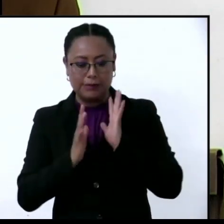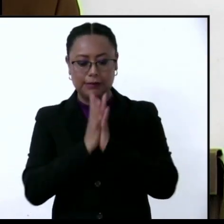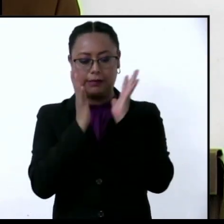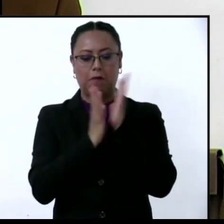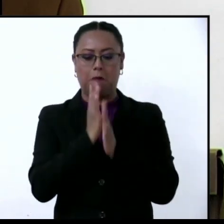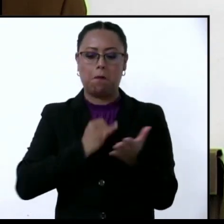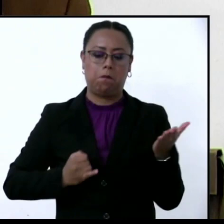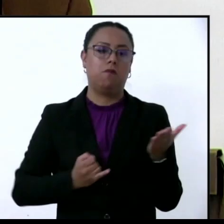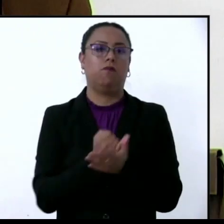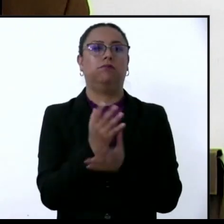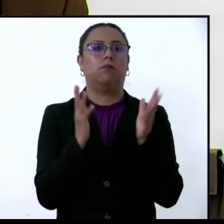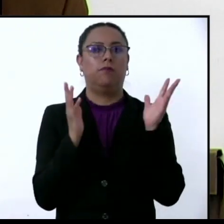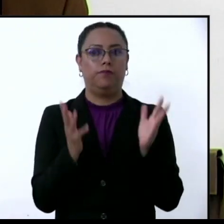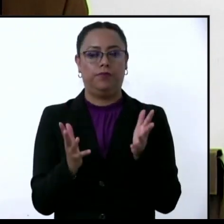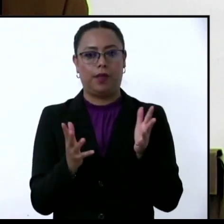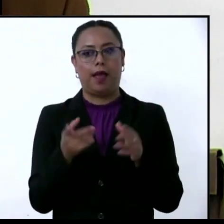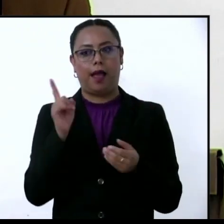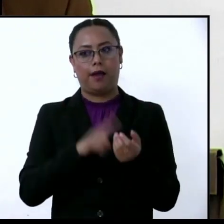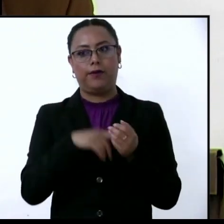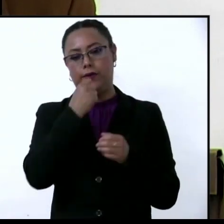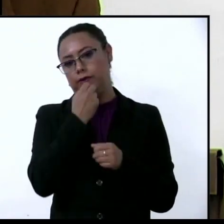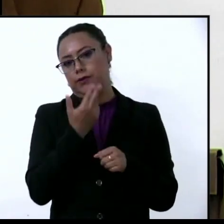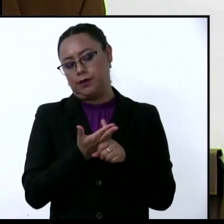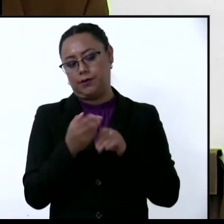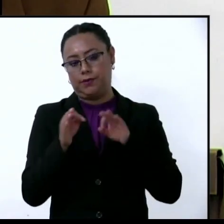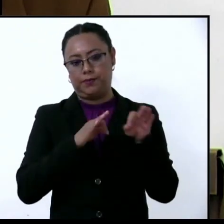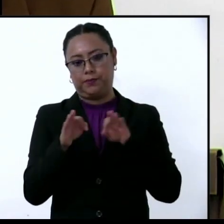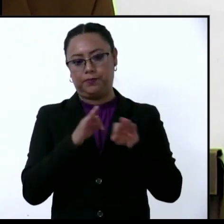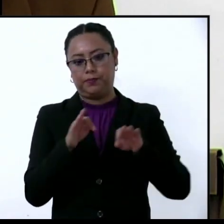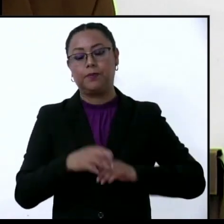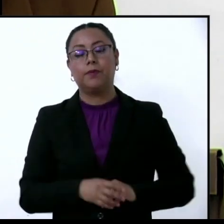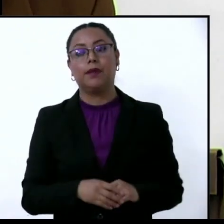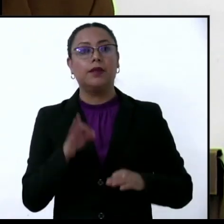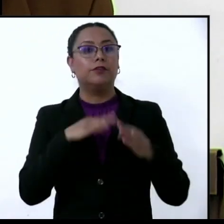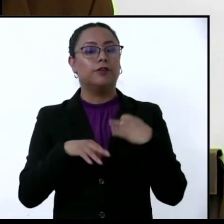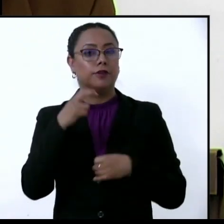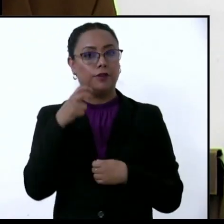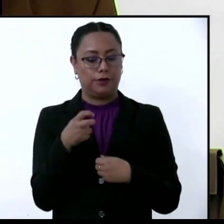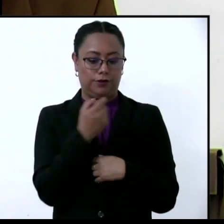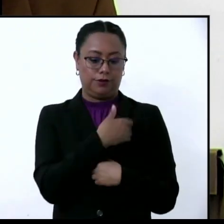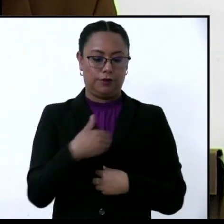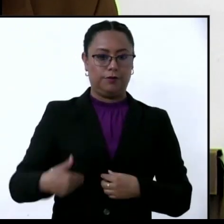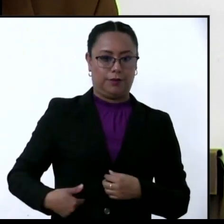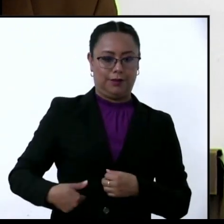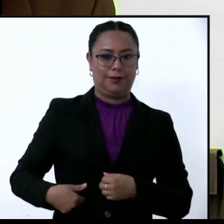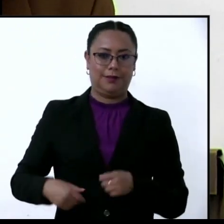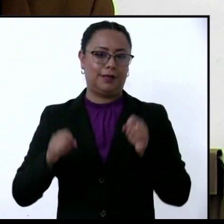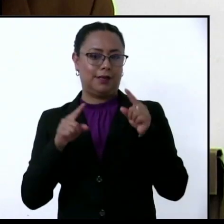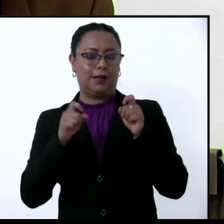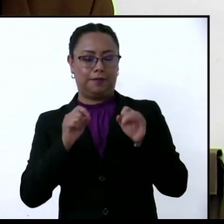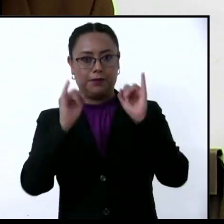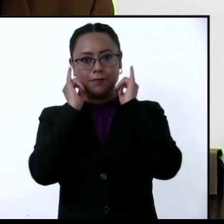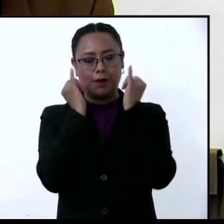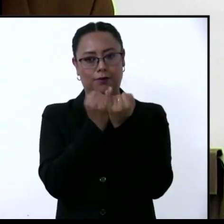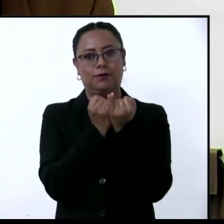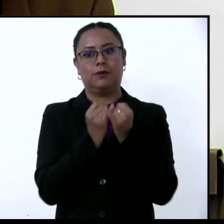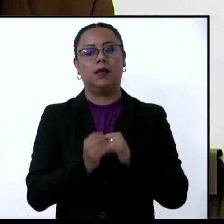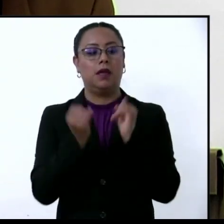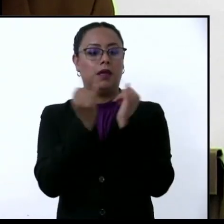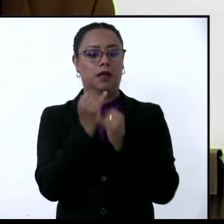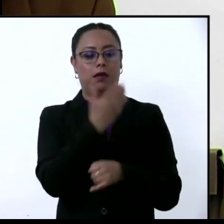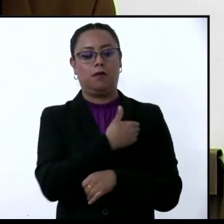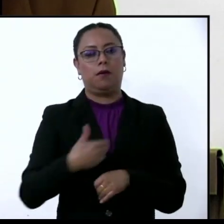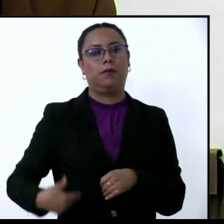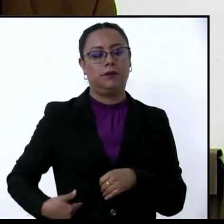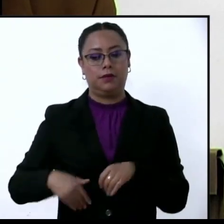participación de Secretaría de Trabajo y de la presidencia de la propia Junta Local, así como de las presidencias de las